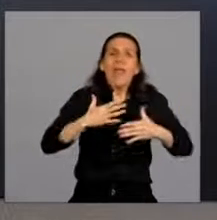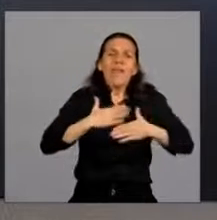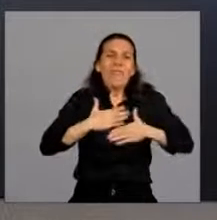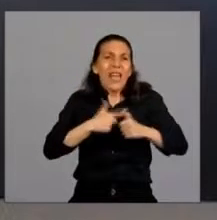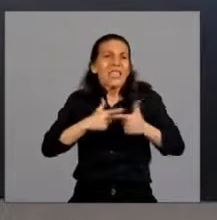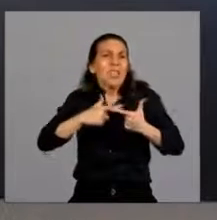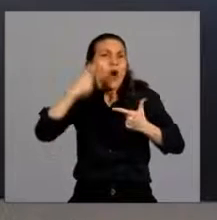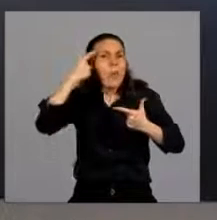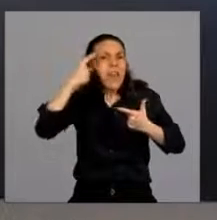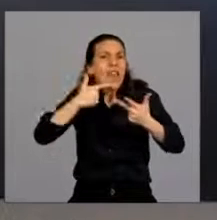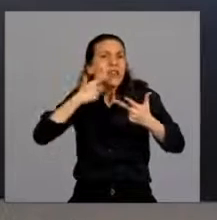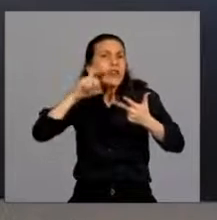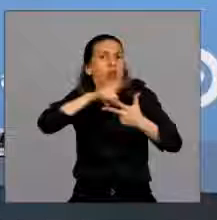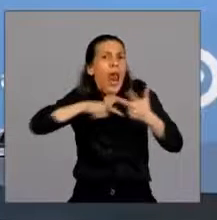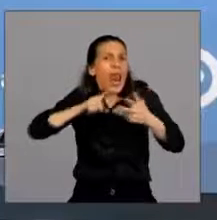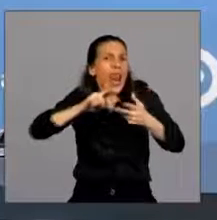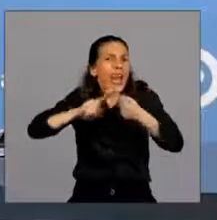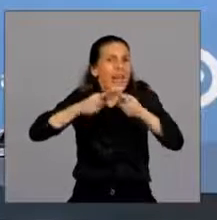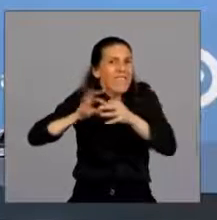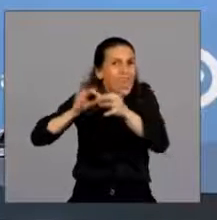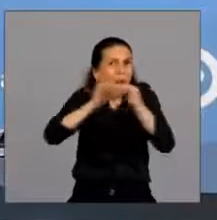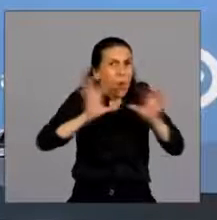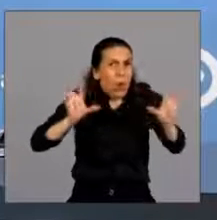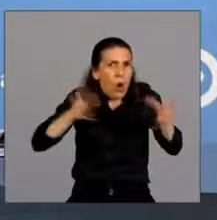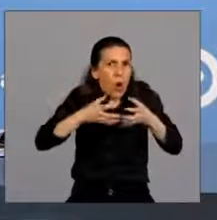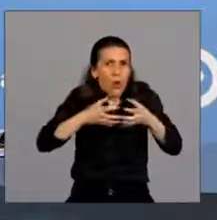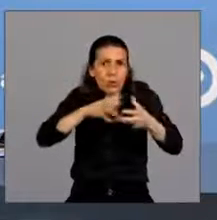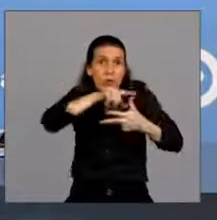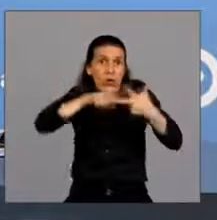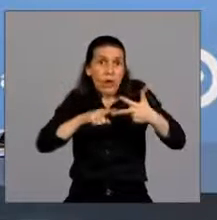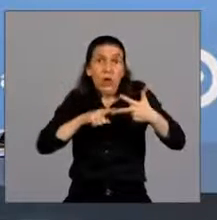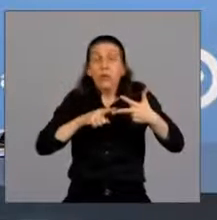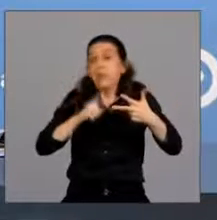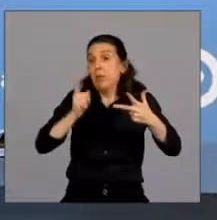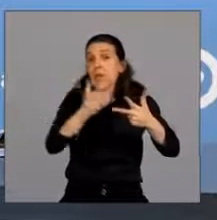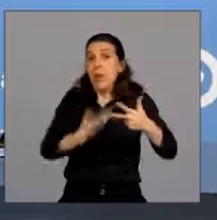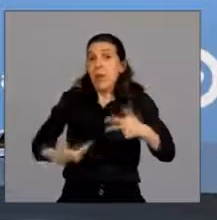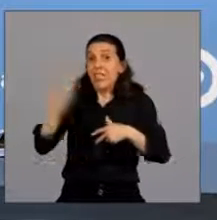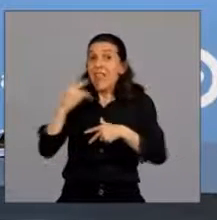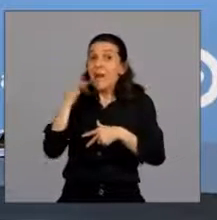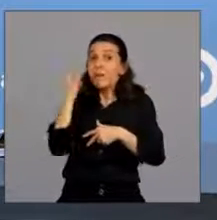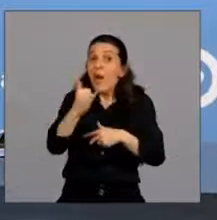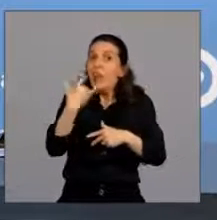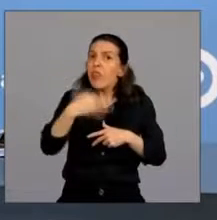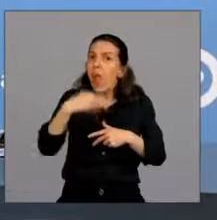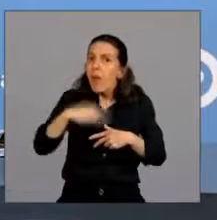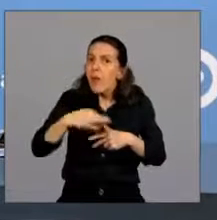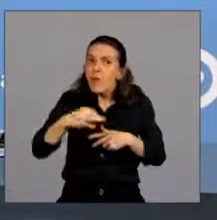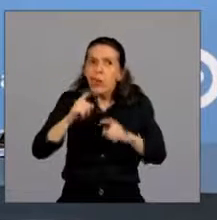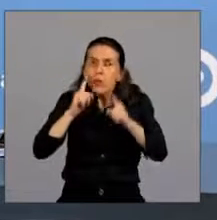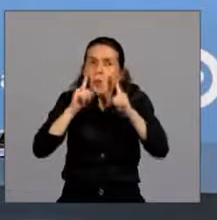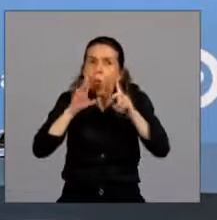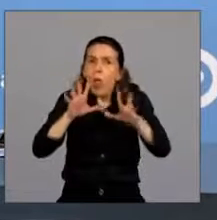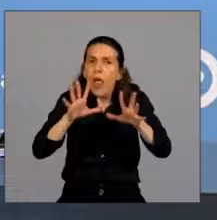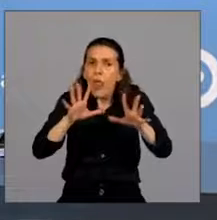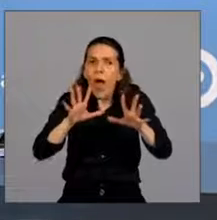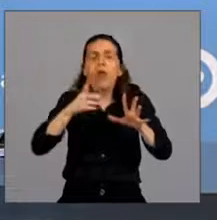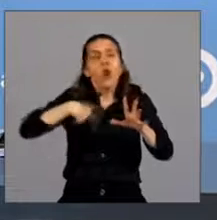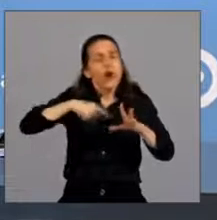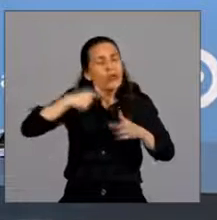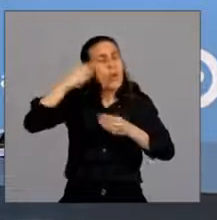todos los habitantes. Como decía el presidente, tenemos que tener mucha precaución,